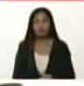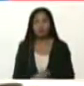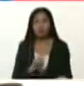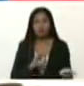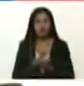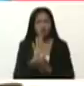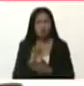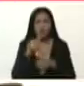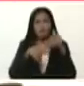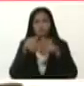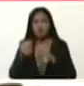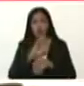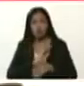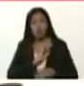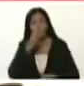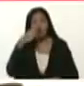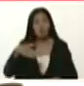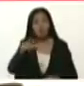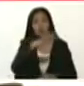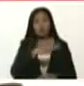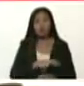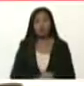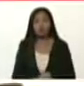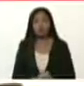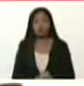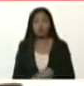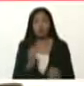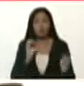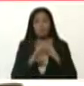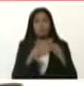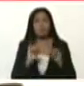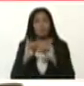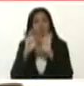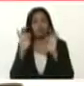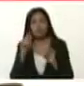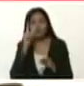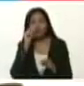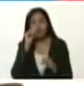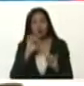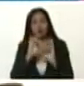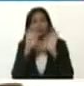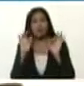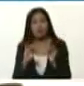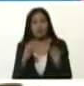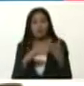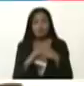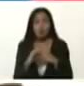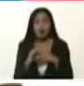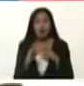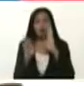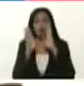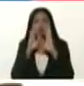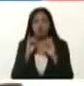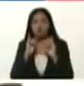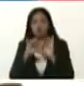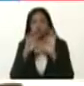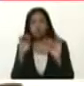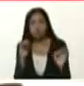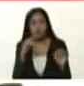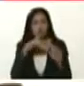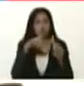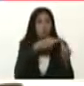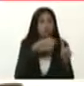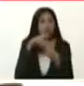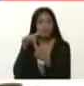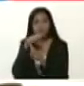expulsado por el voto del pueblo. ¿Mm? Él lanzó a un mamotreto llamado Carlos Ocariz, que anda conspirando por ahí. Anda de conspiración en conspiración, Carlos